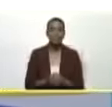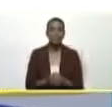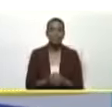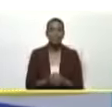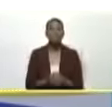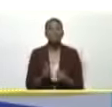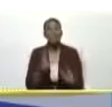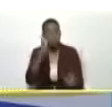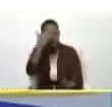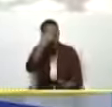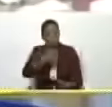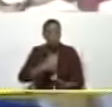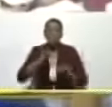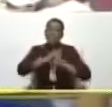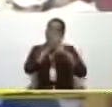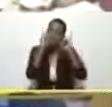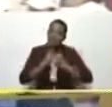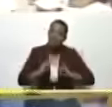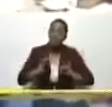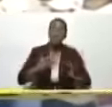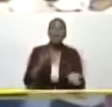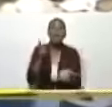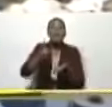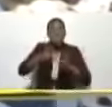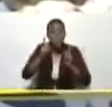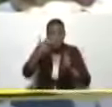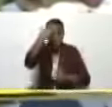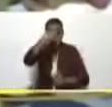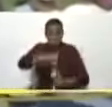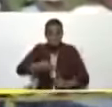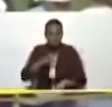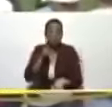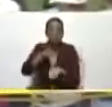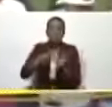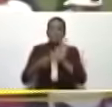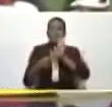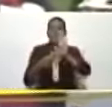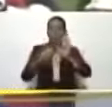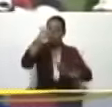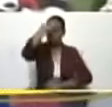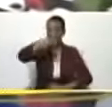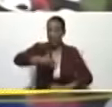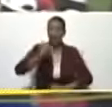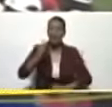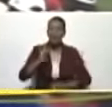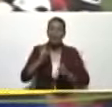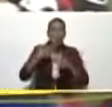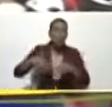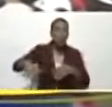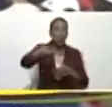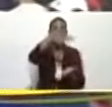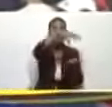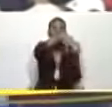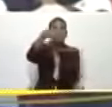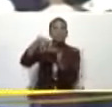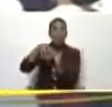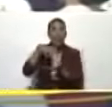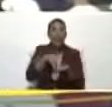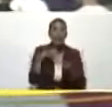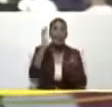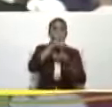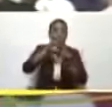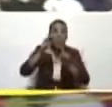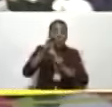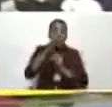y pues estoy también feliz por permitirme demostrarle El Talento que hay en todos los estados la cultura